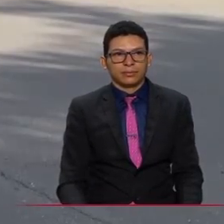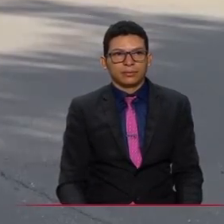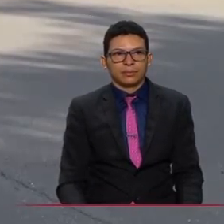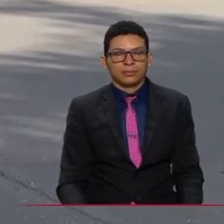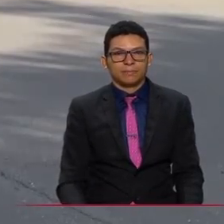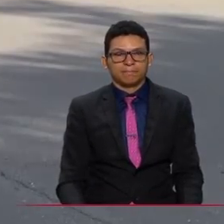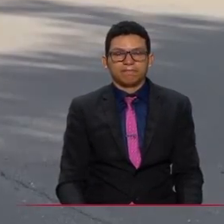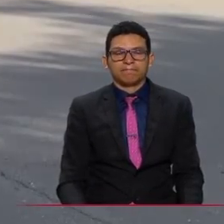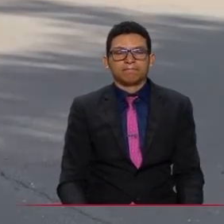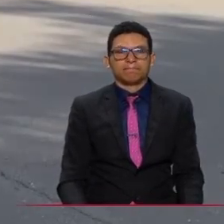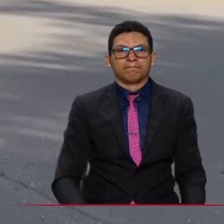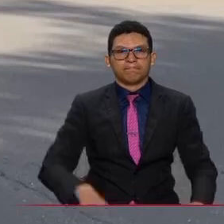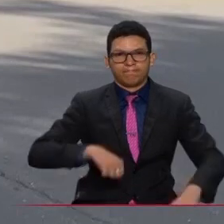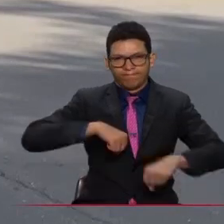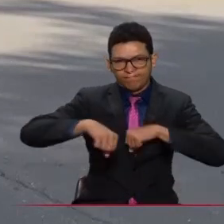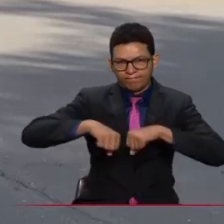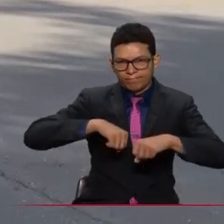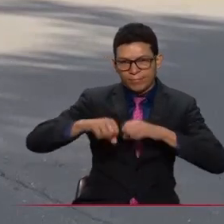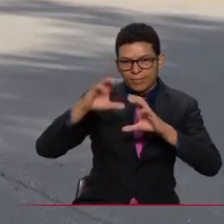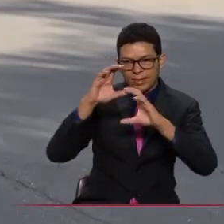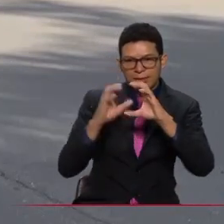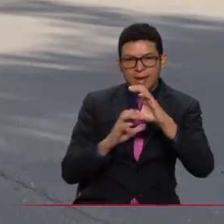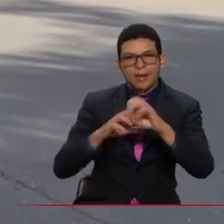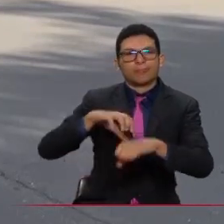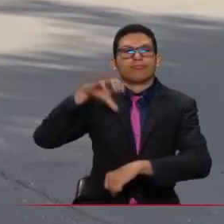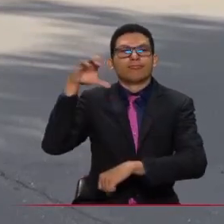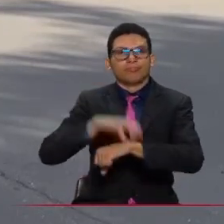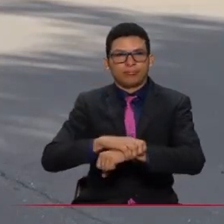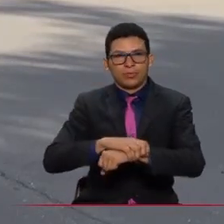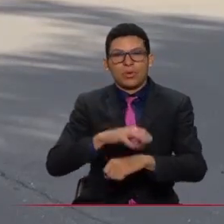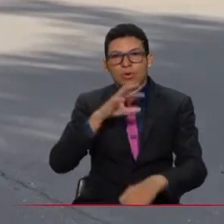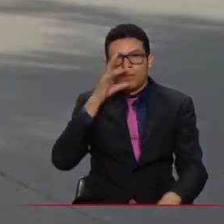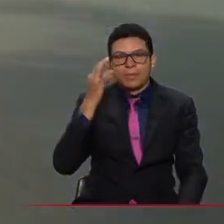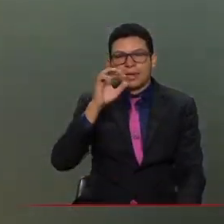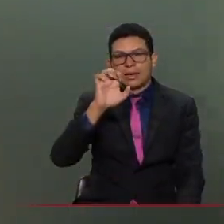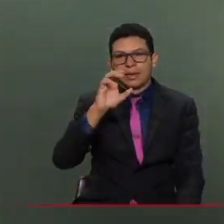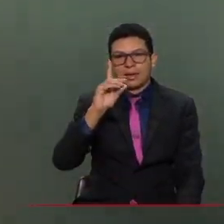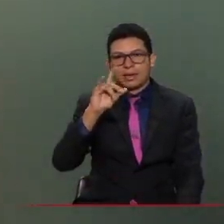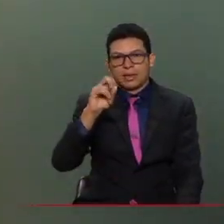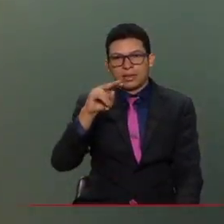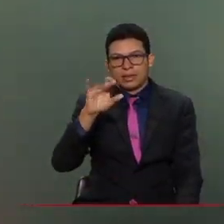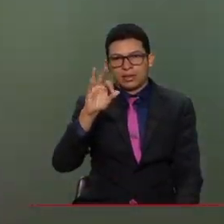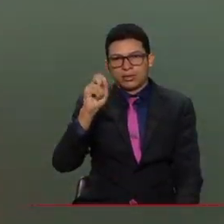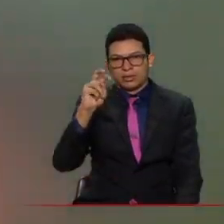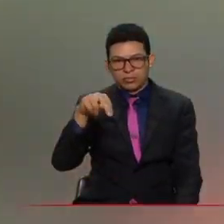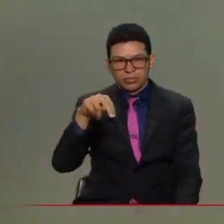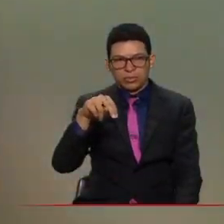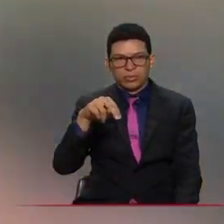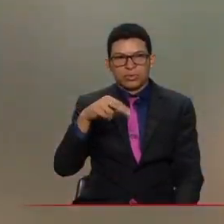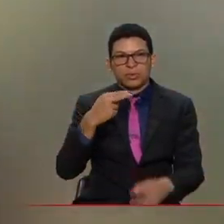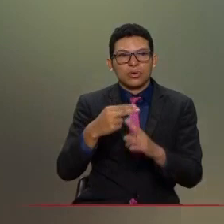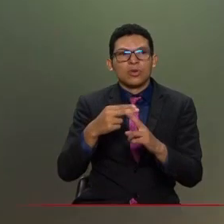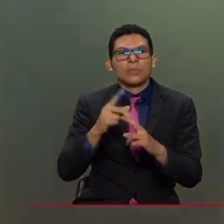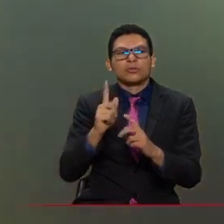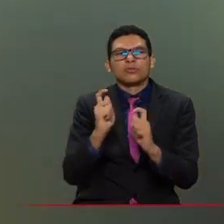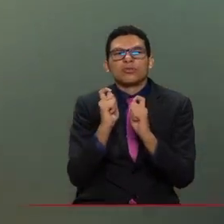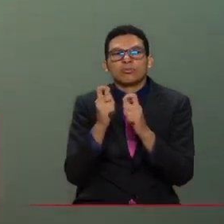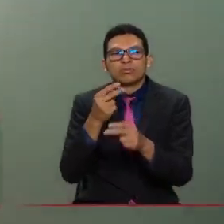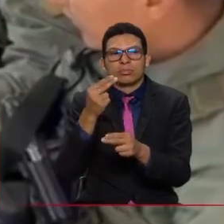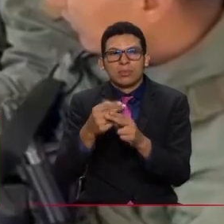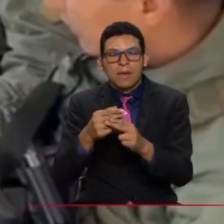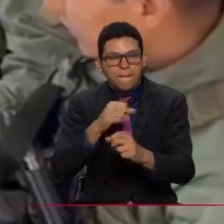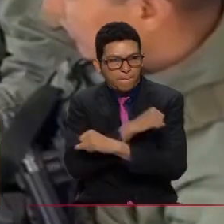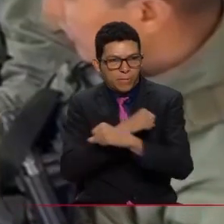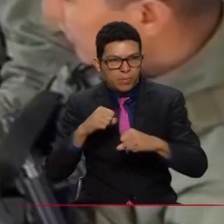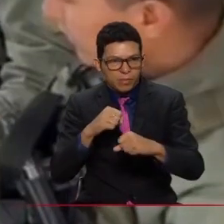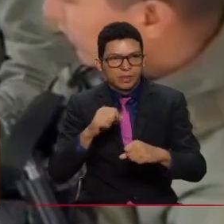Y en el marco de la operación Cauca fue capturado Edison Jiménez Lemus, alias Bomba, cabecilla de la